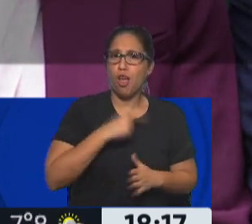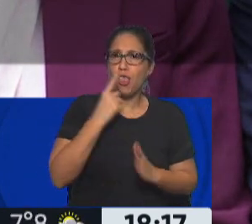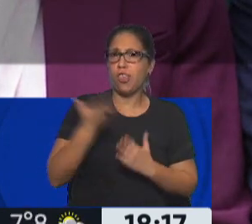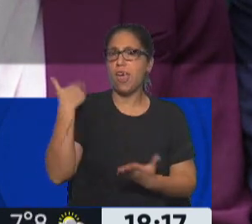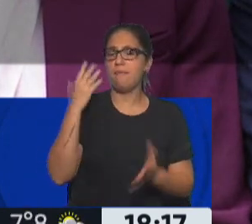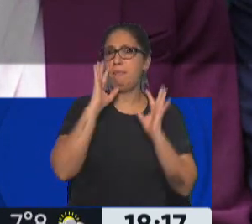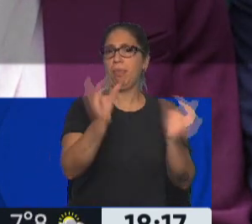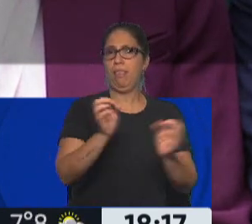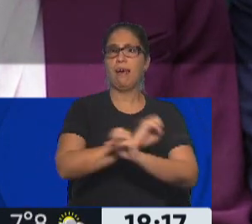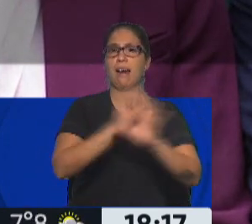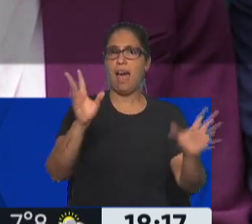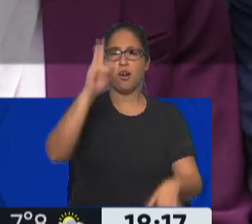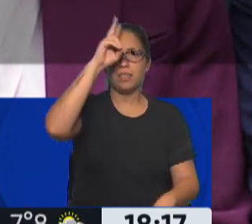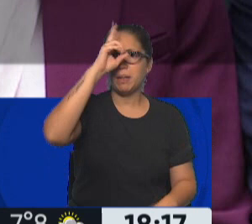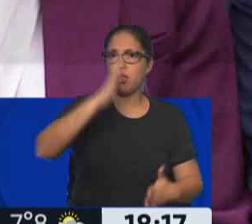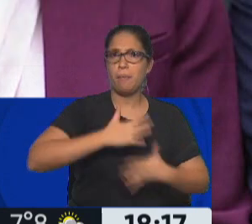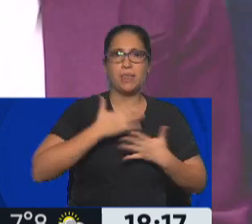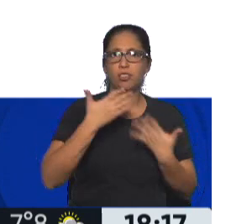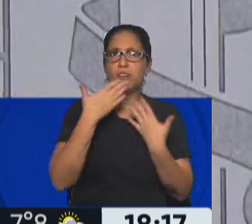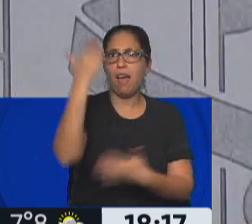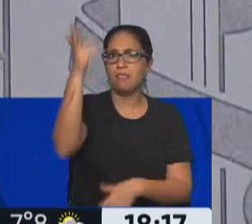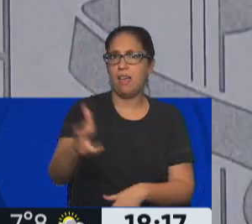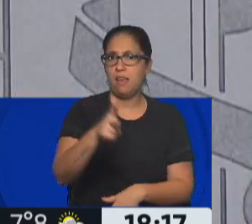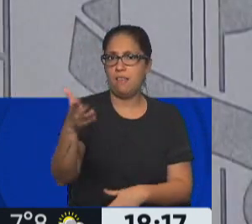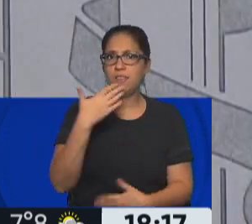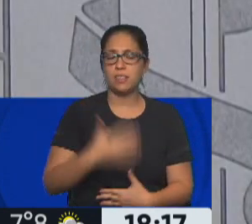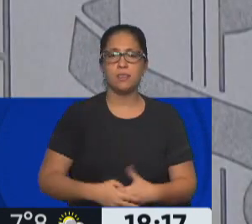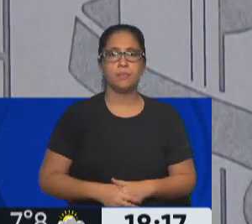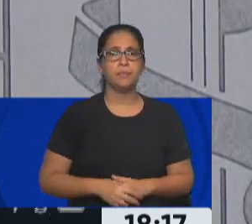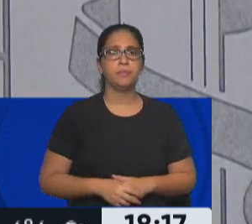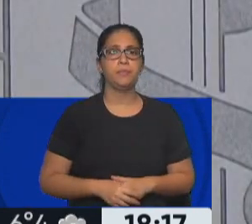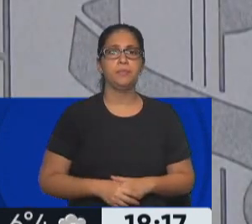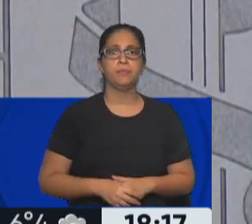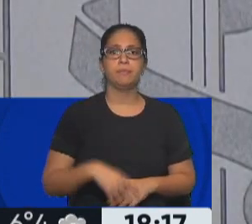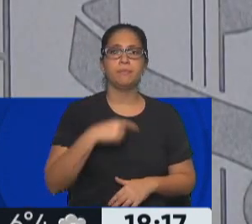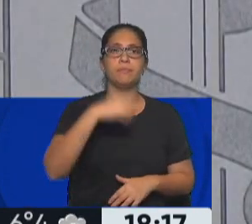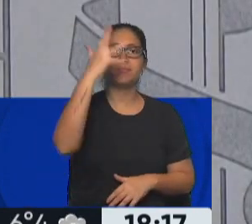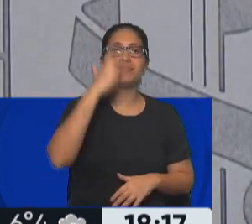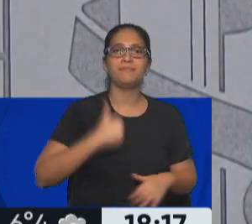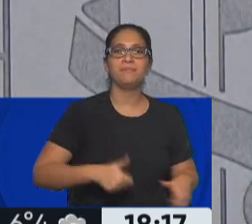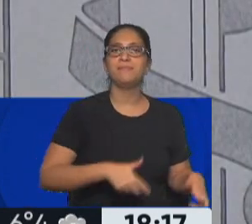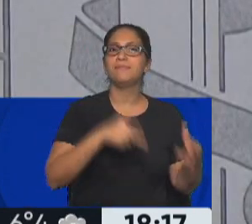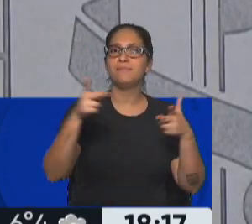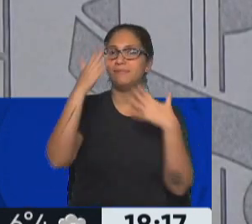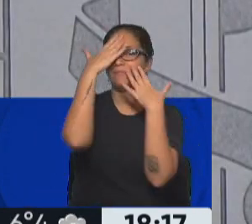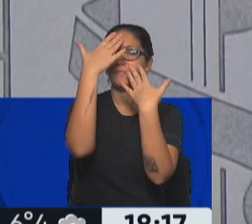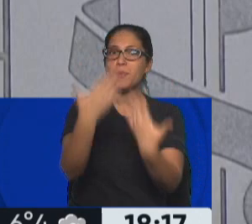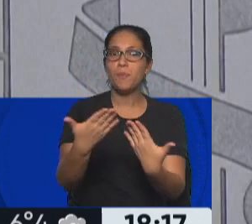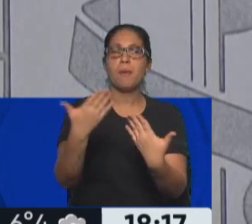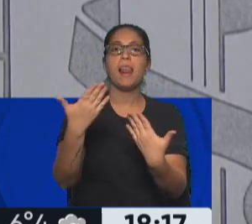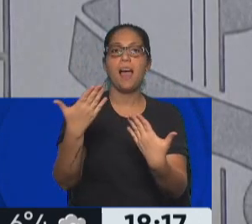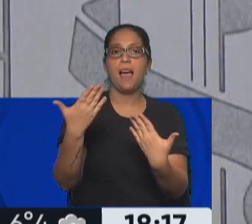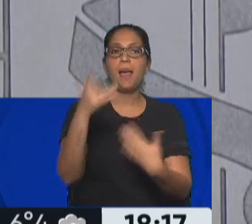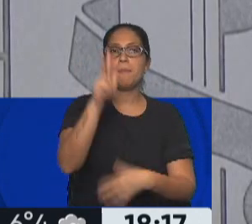and admiration that we've held in around the world. Sí me gustaría trasladar unas palabras de recuerdo por